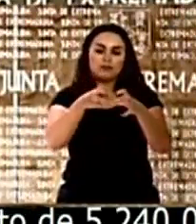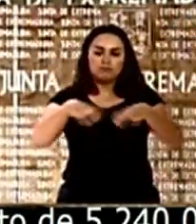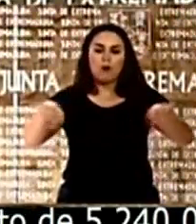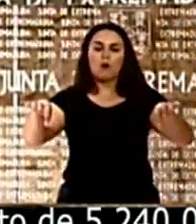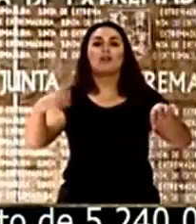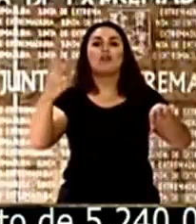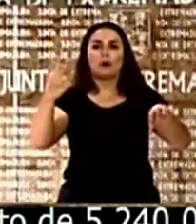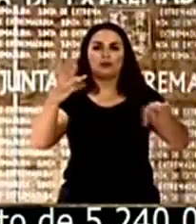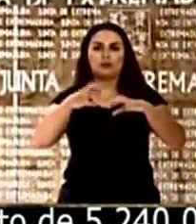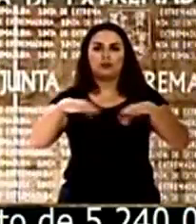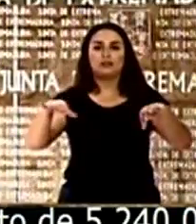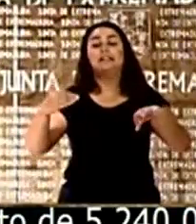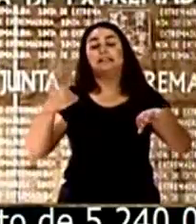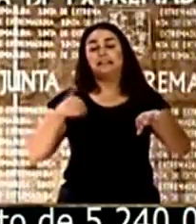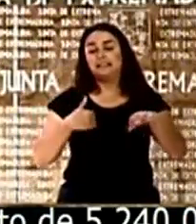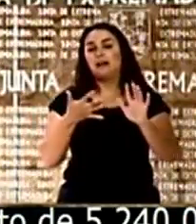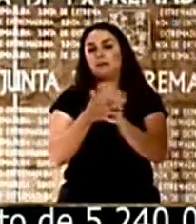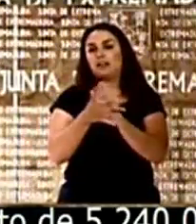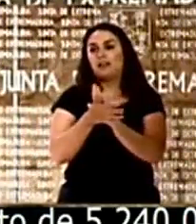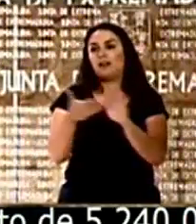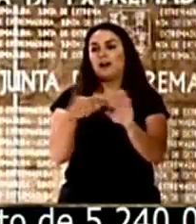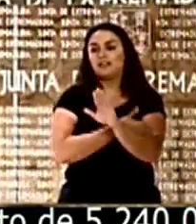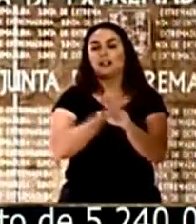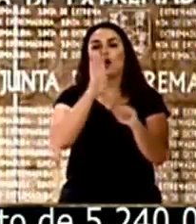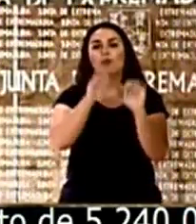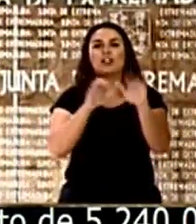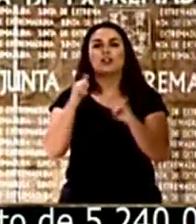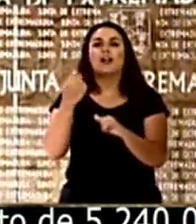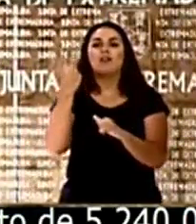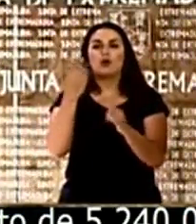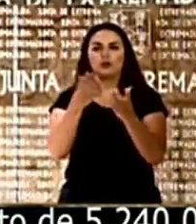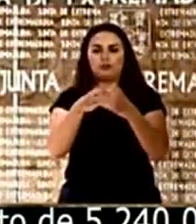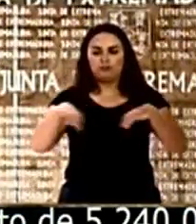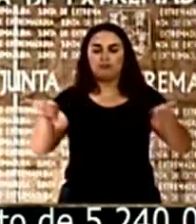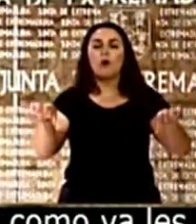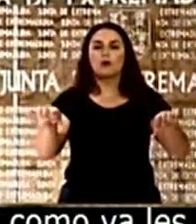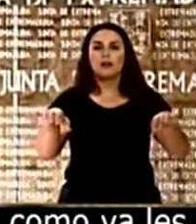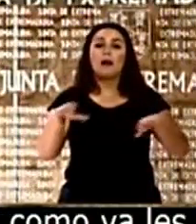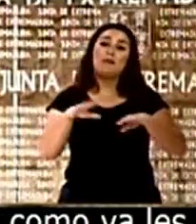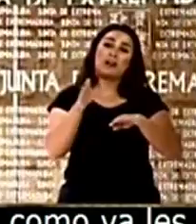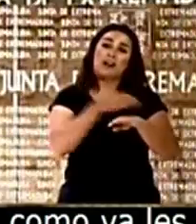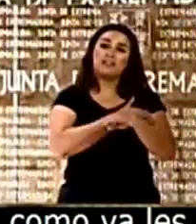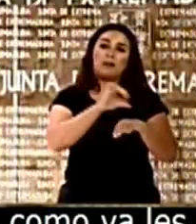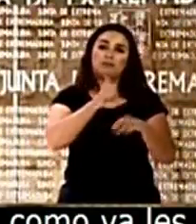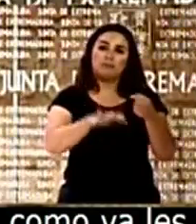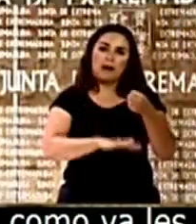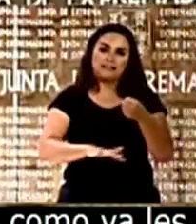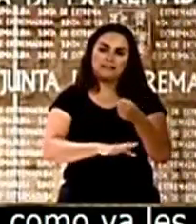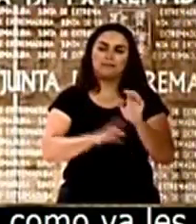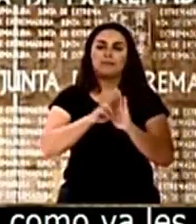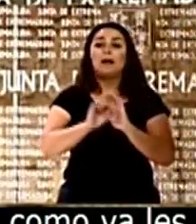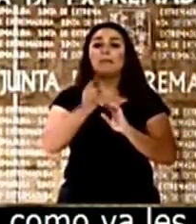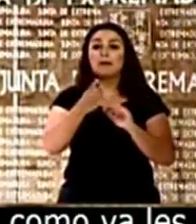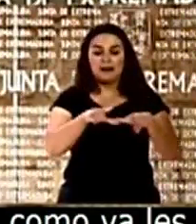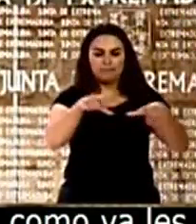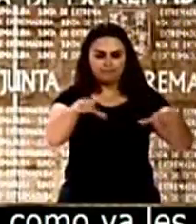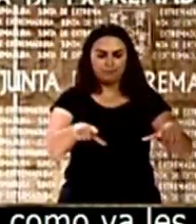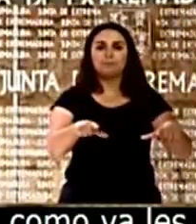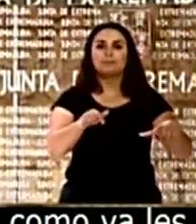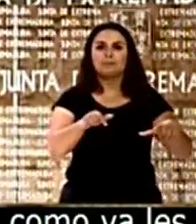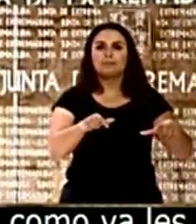dos convocatorias, como ya les expliqué cuando explicamos aquí la aprobación de sus bases reguladoras. La primera de ellas, convocatoria